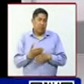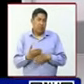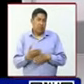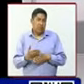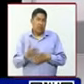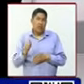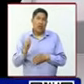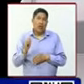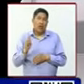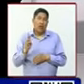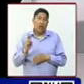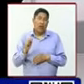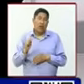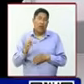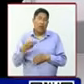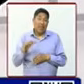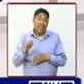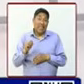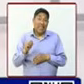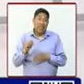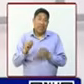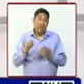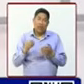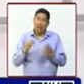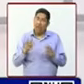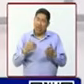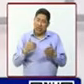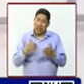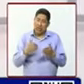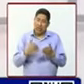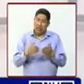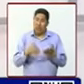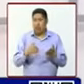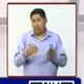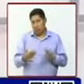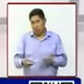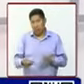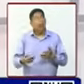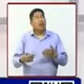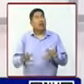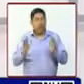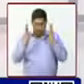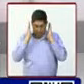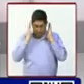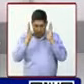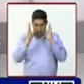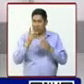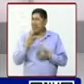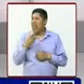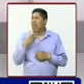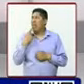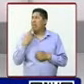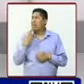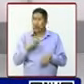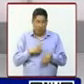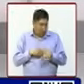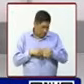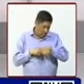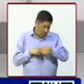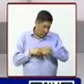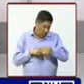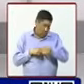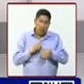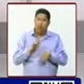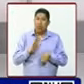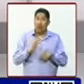manera estaba muriendo en vida. Exacto. Ya hemos conocido el diagnóstico, ya lo están atendiendo, Raquel. Sí. Se dice que a este momento su estado